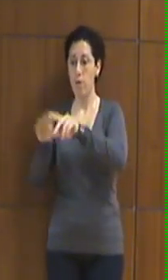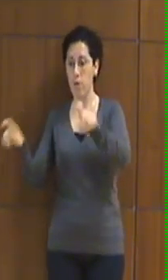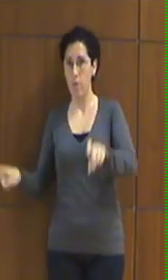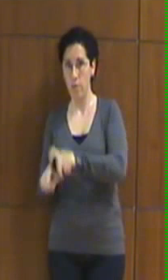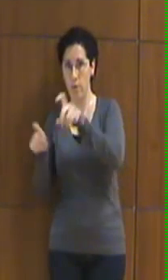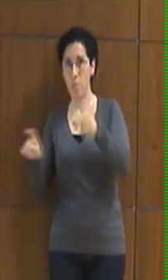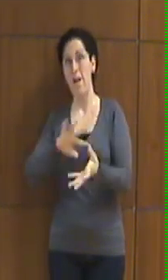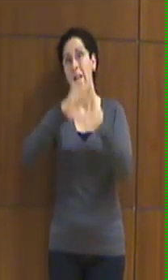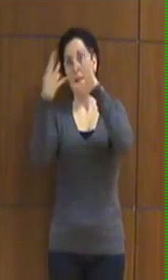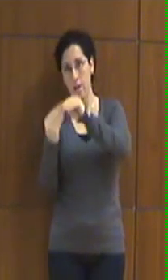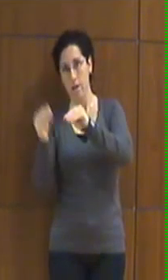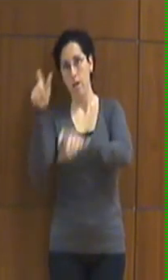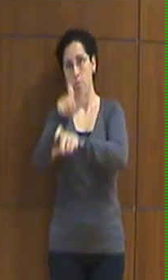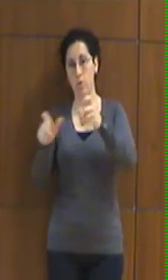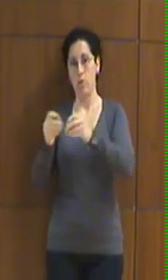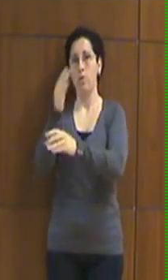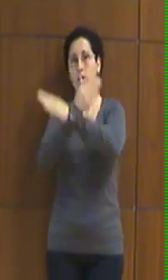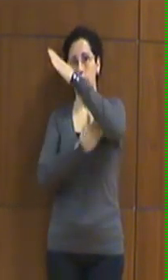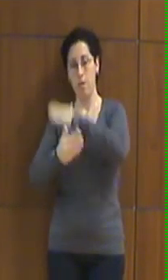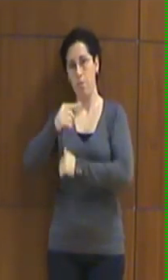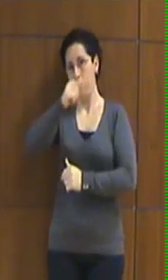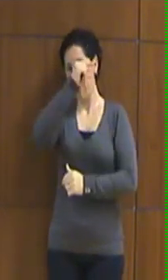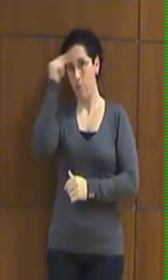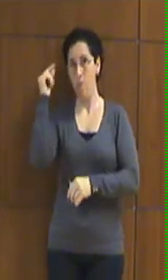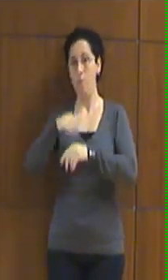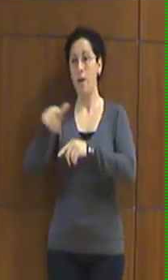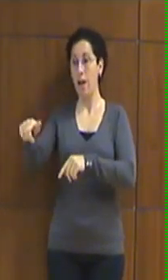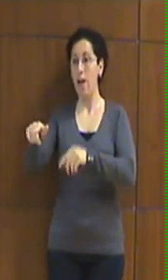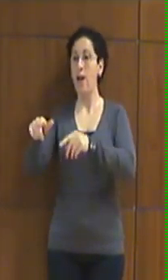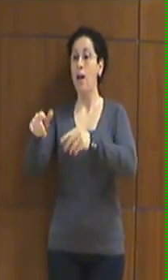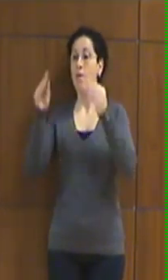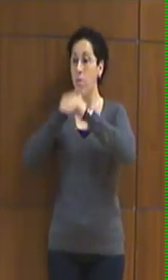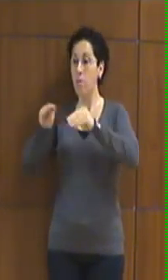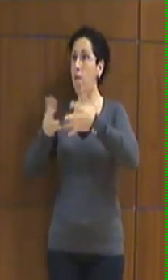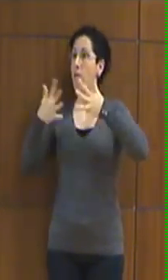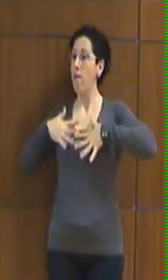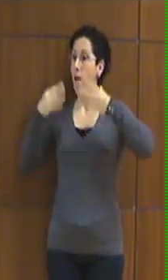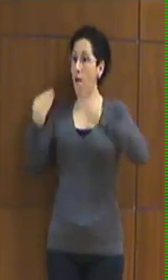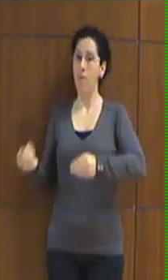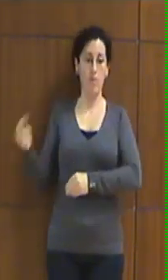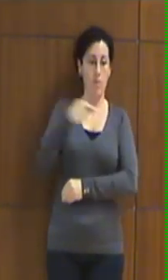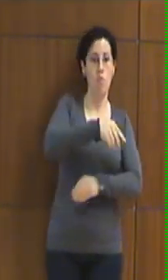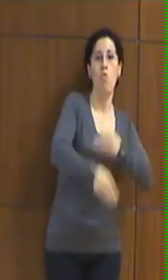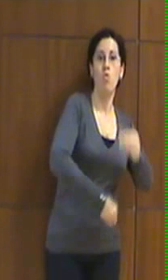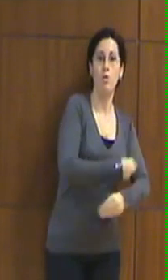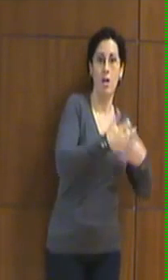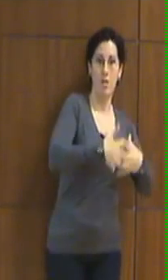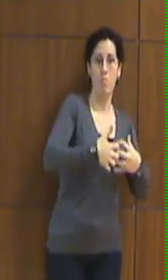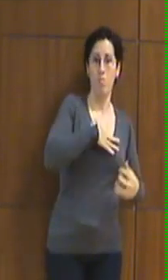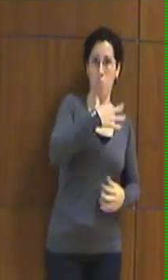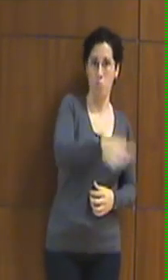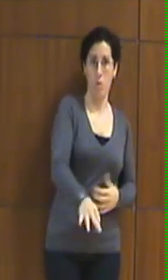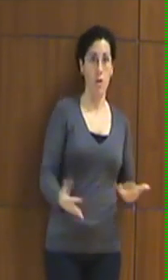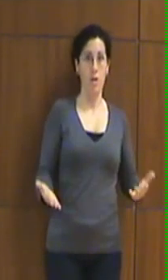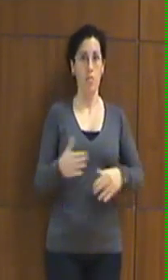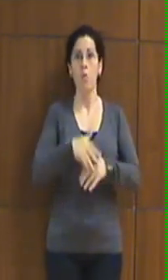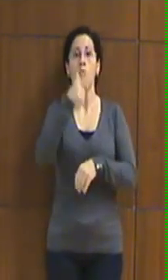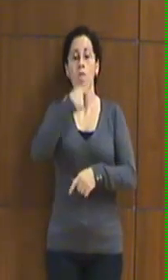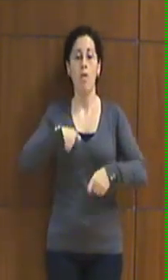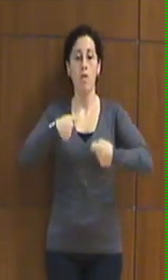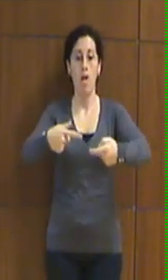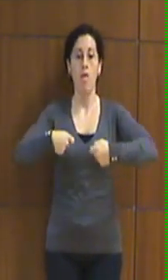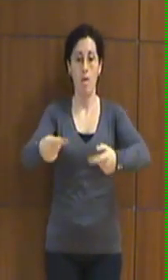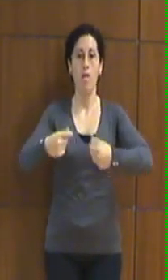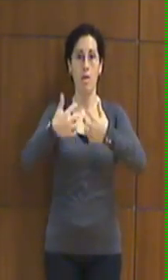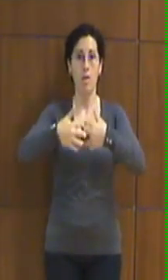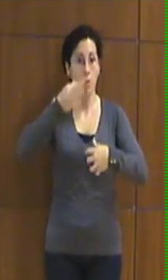adaptada a personas con discapacidad intelectual, para que al final esa tecnología la puedan utilizar. Es decir, es muy fácil darle a una persona una maquinaria, pero si no la puede